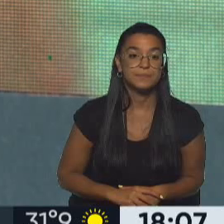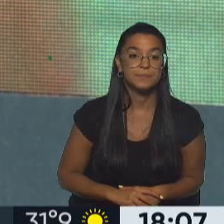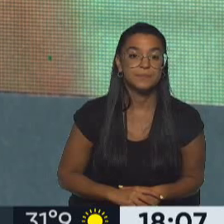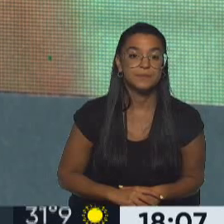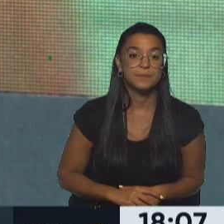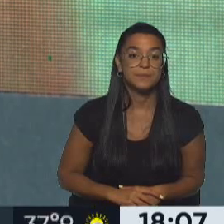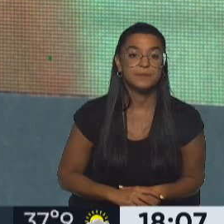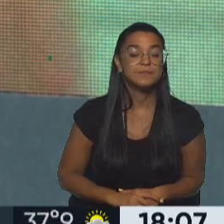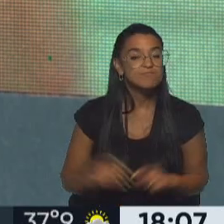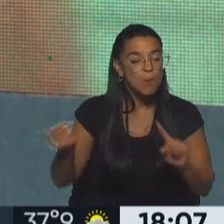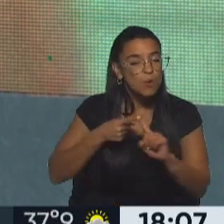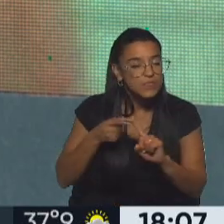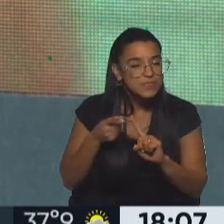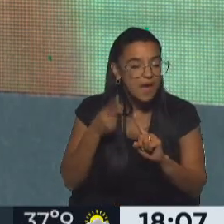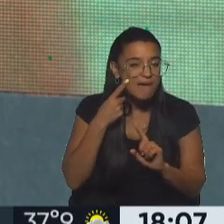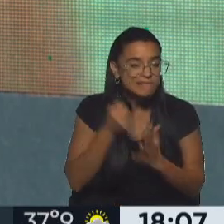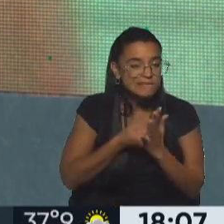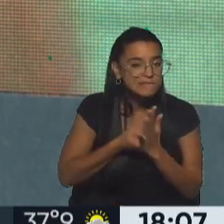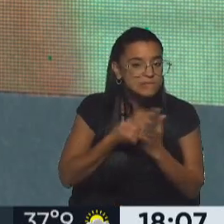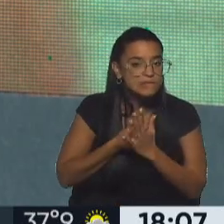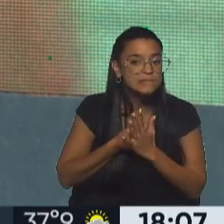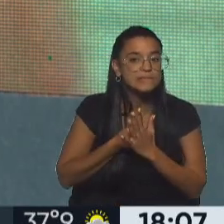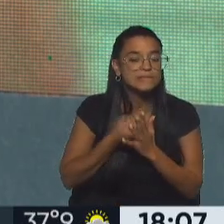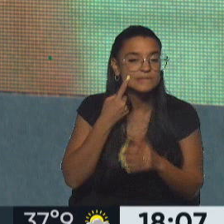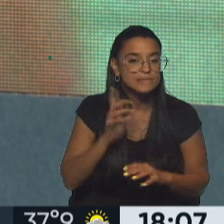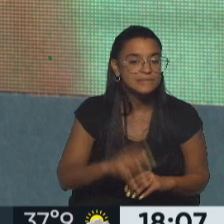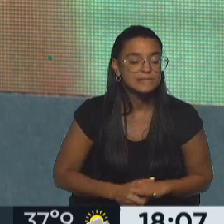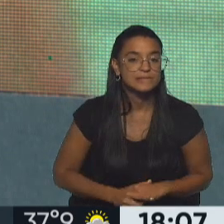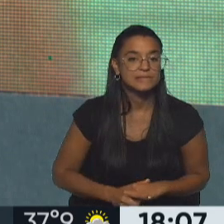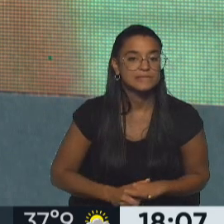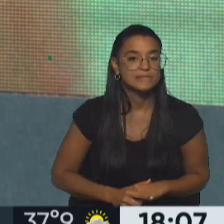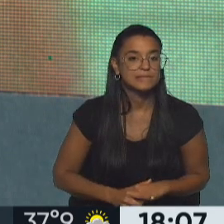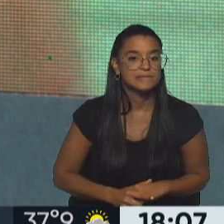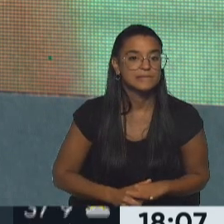Vamos a intentarlo vamos a intentar